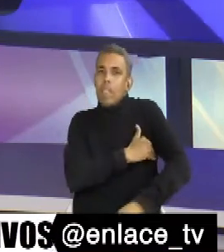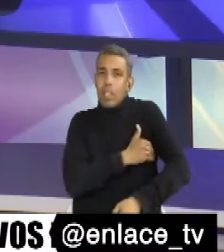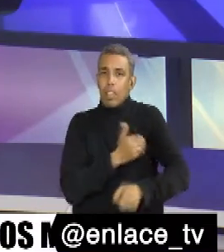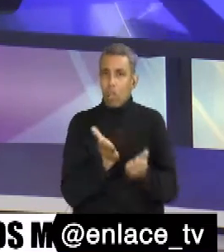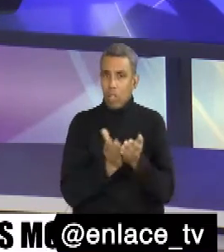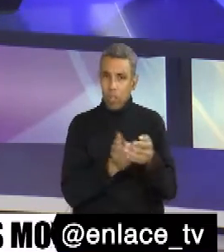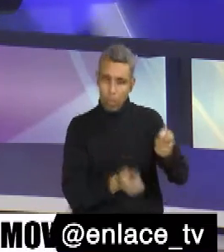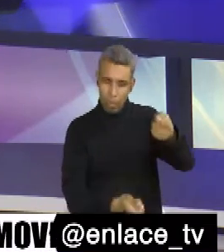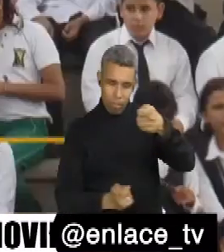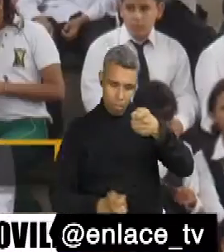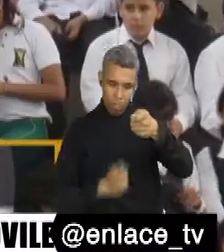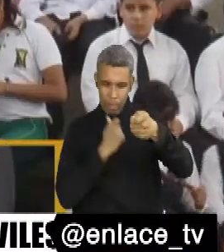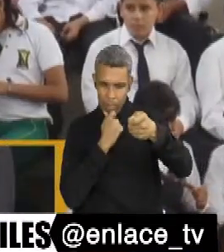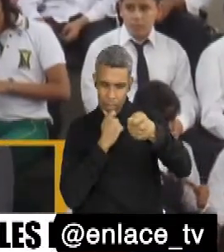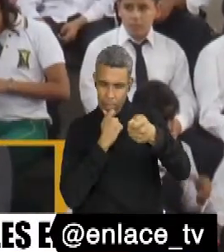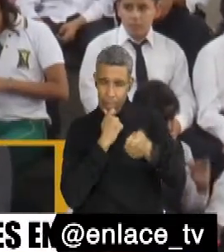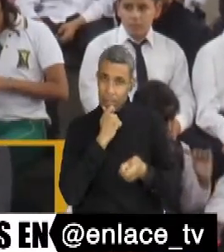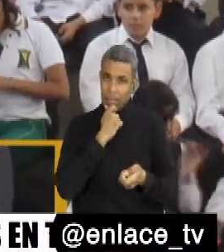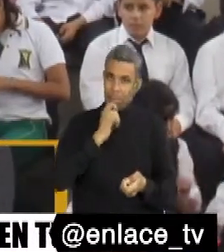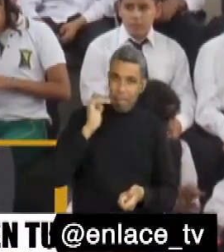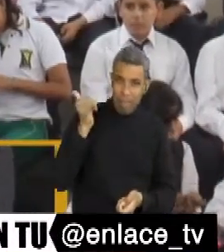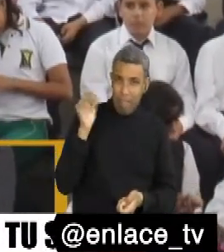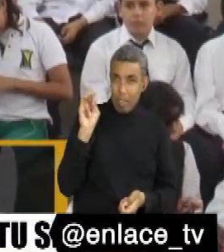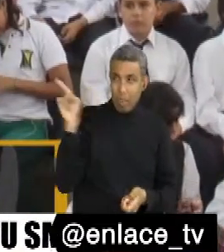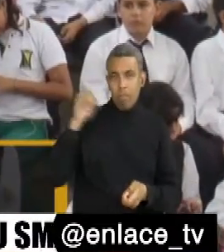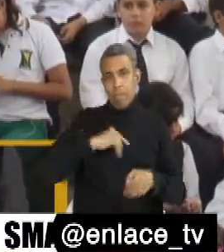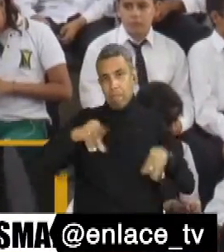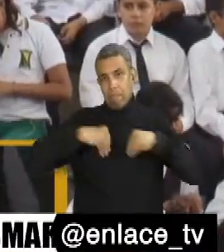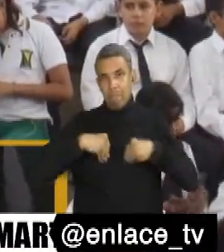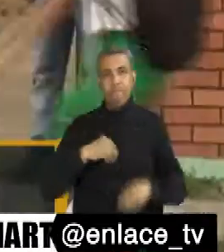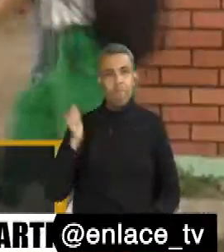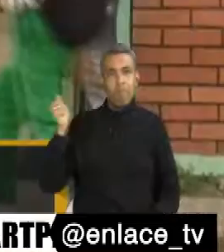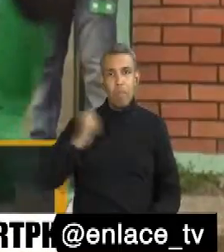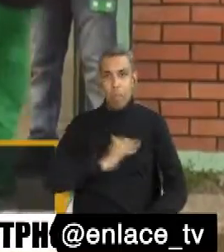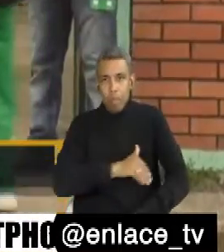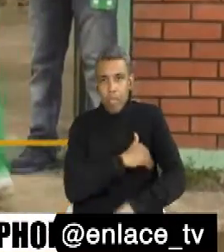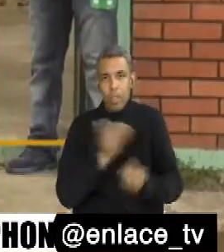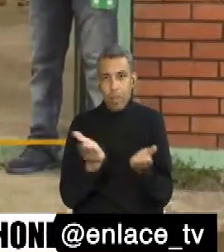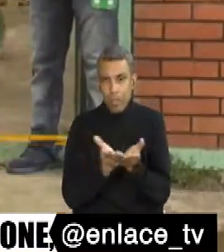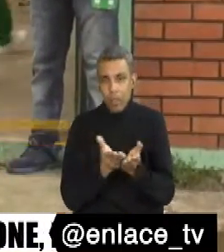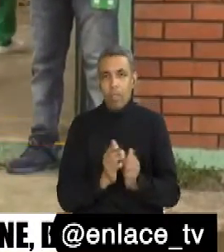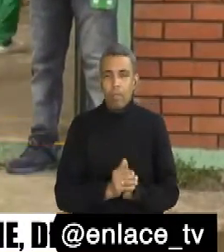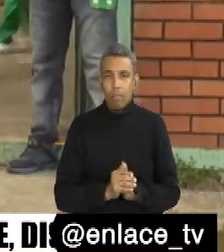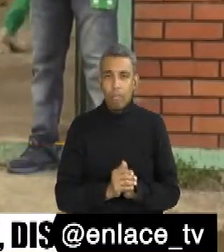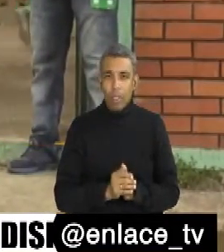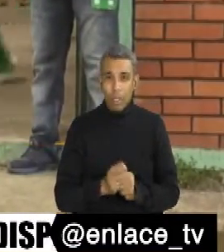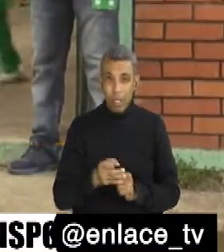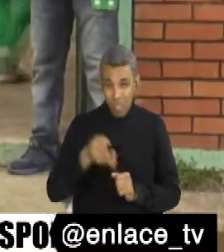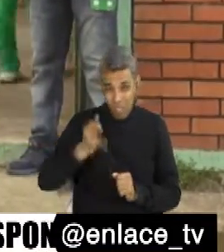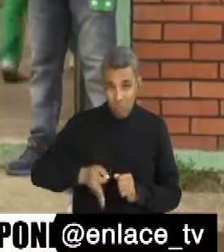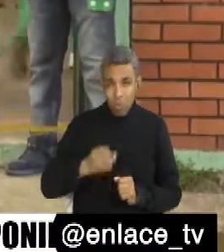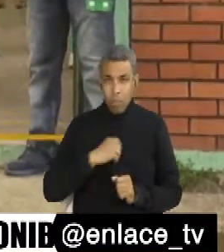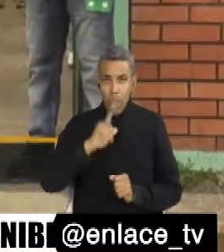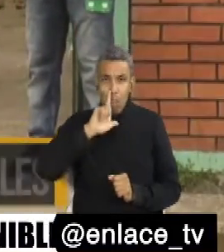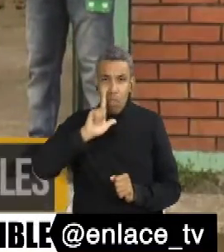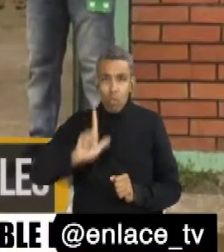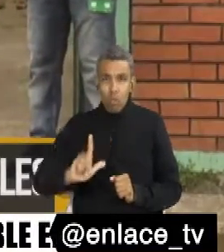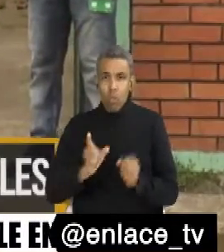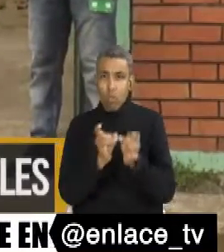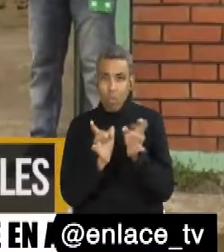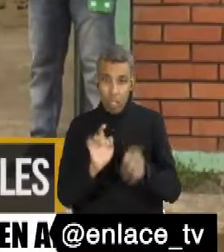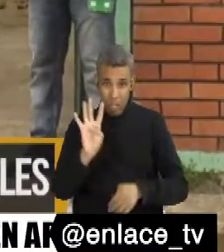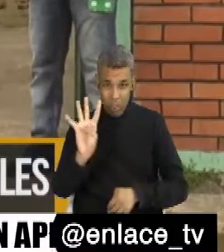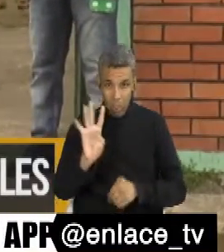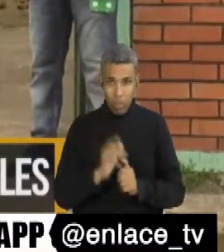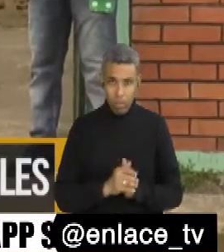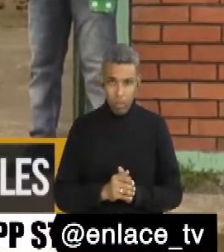iniciativa. Lo único cierto hasta ahora es que el 4 de julio próximo los estudiantes y maestros regresarán a clases en los 21 colegios oficiales